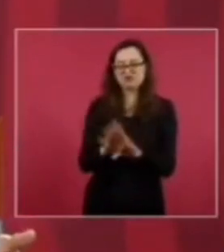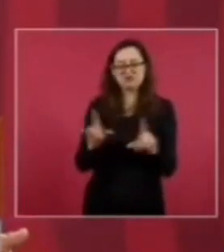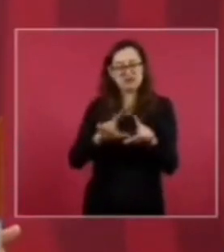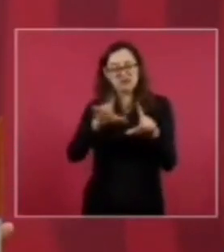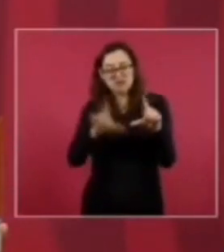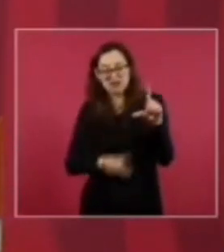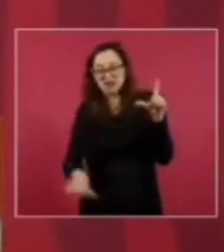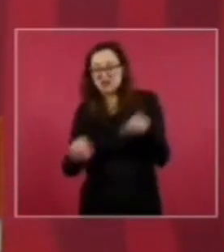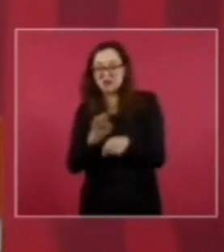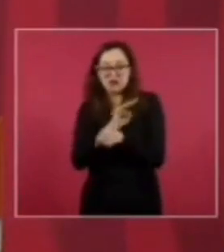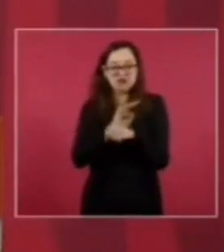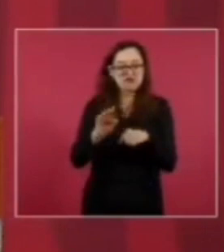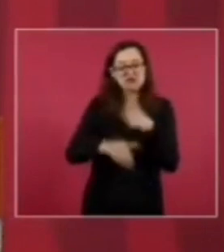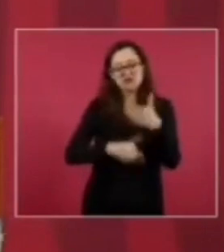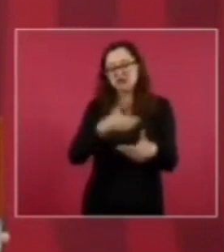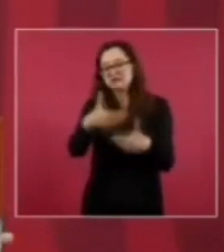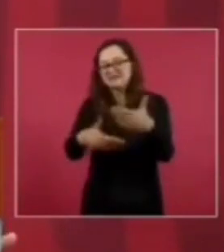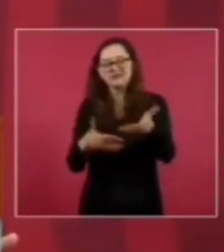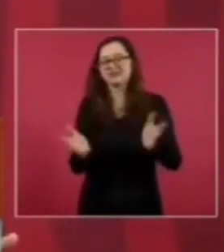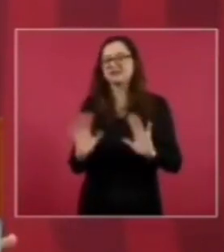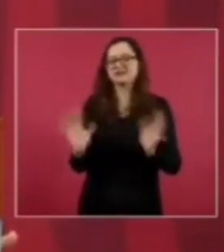que le conviene